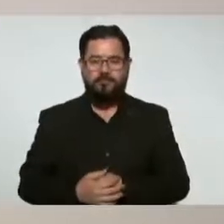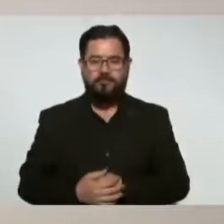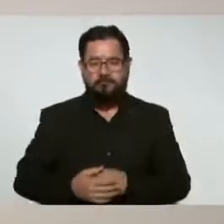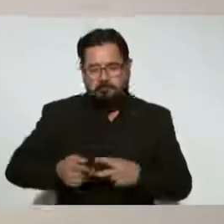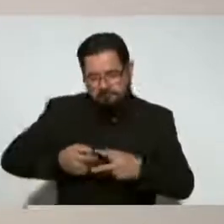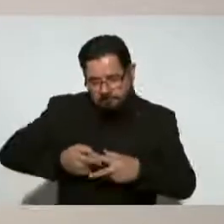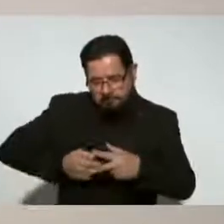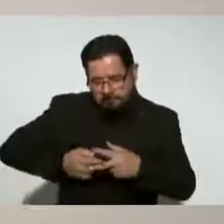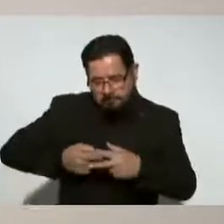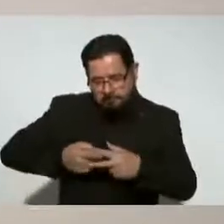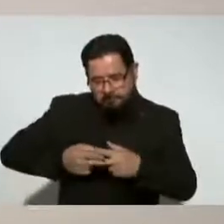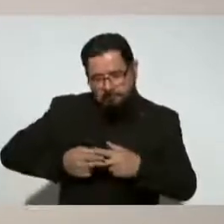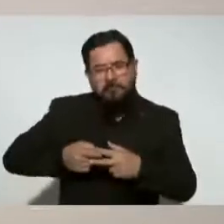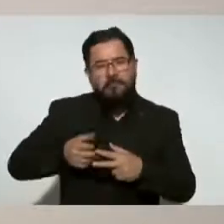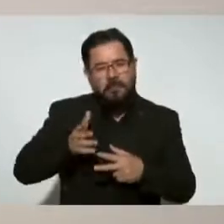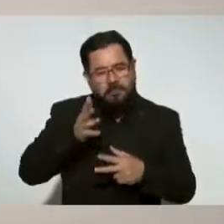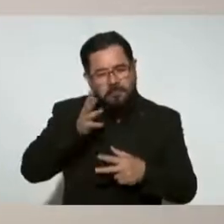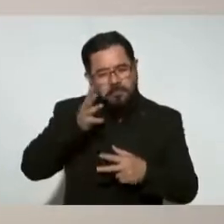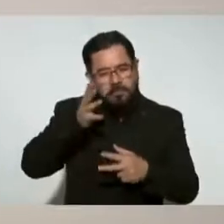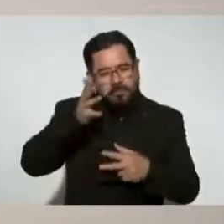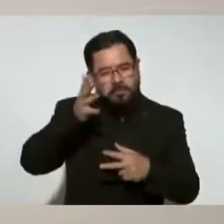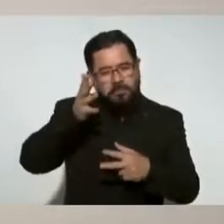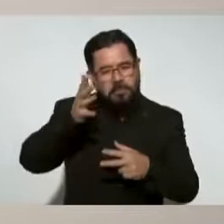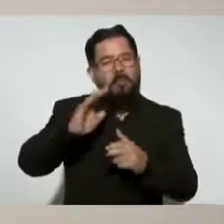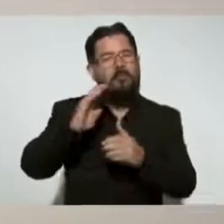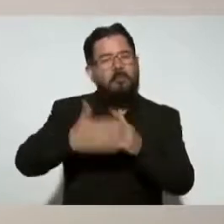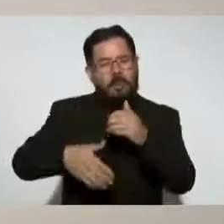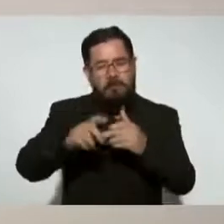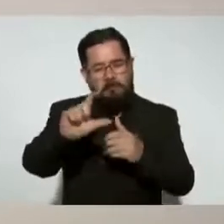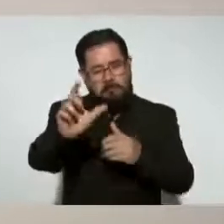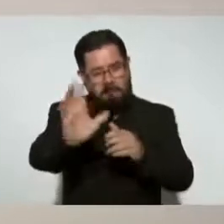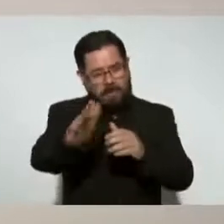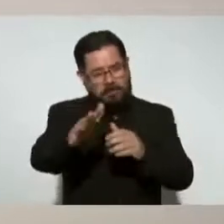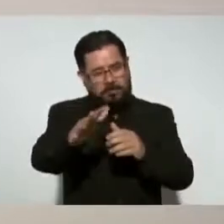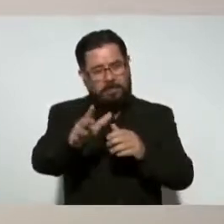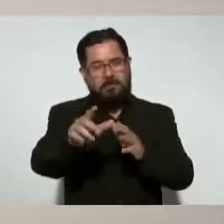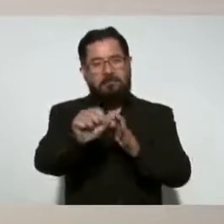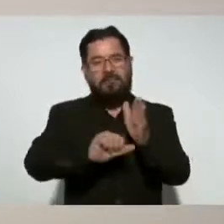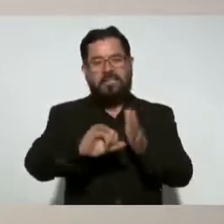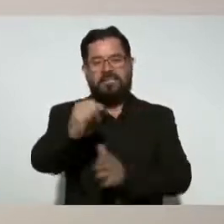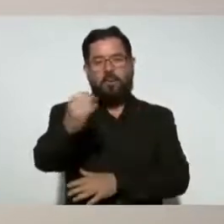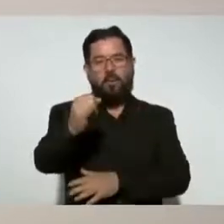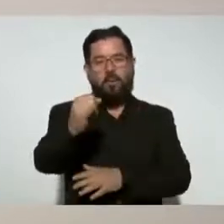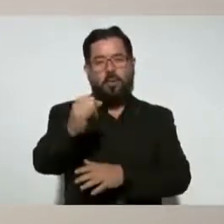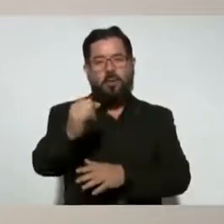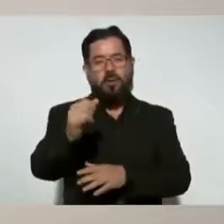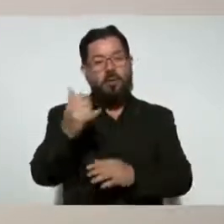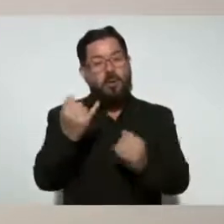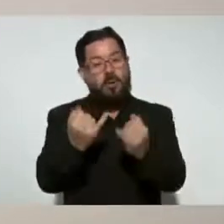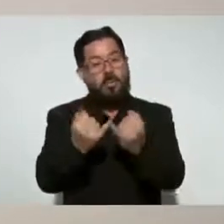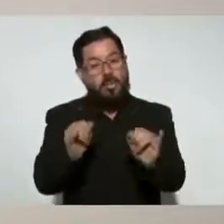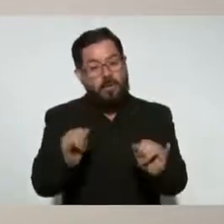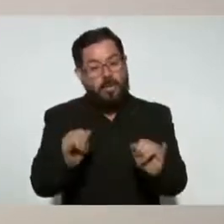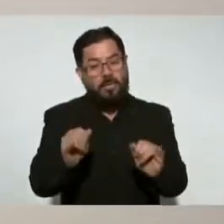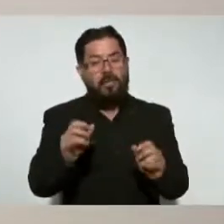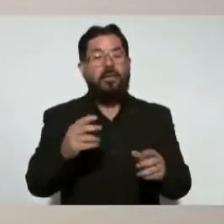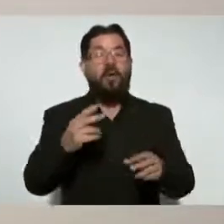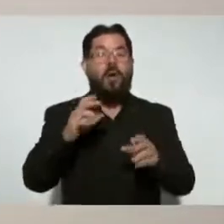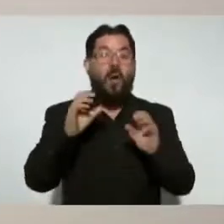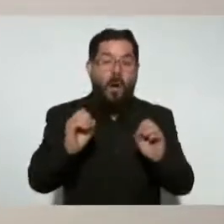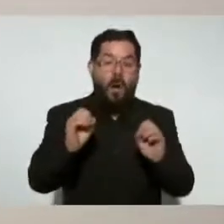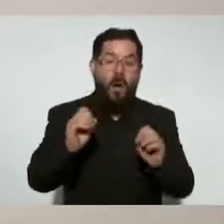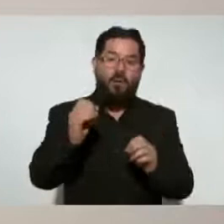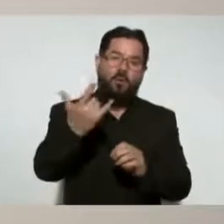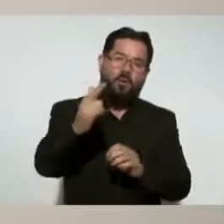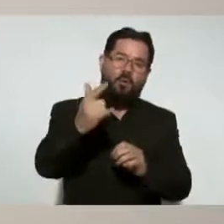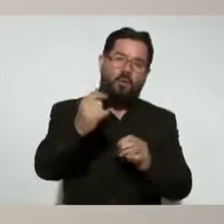calculando terminar para junio y poder inaugurarlo en julio. Este es